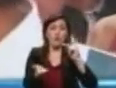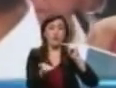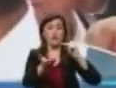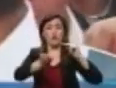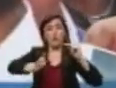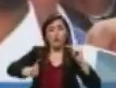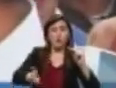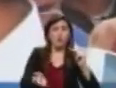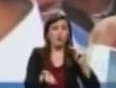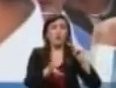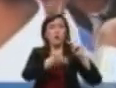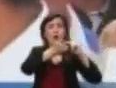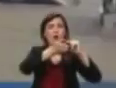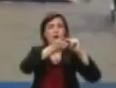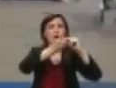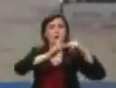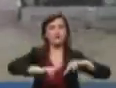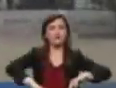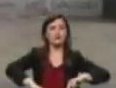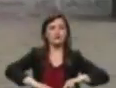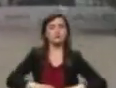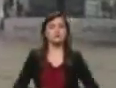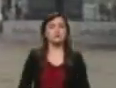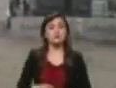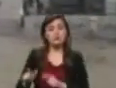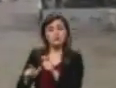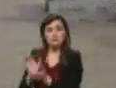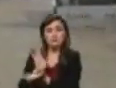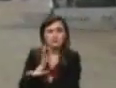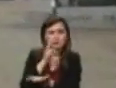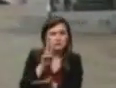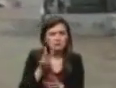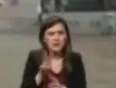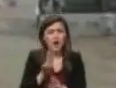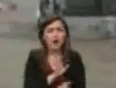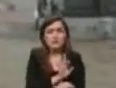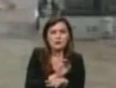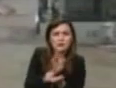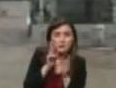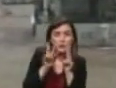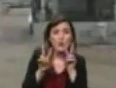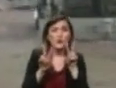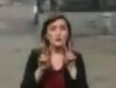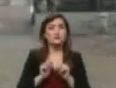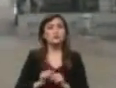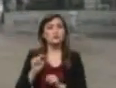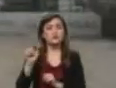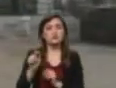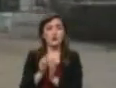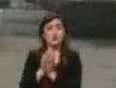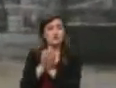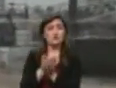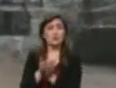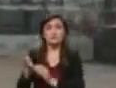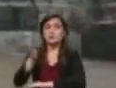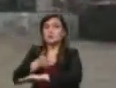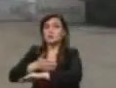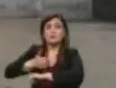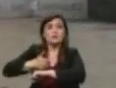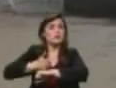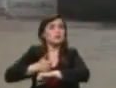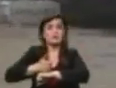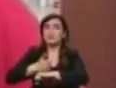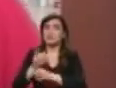estructura inicial del puente peatonal. Los testigos cuentan que la embarcación se trasladaba de muelle a muelle sin que la capitanía le diera la